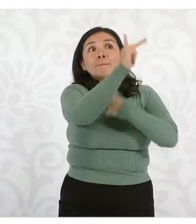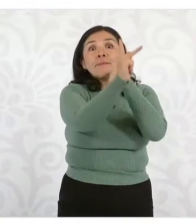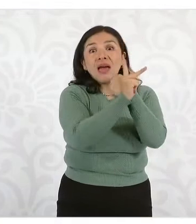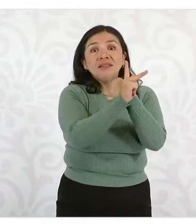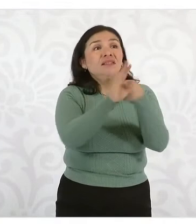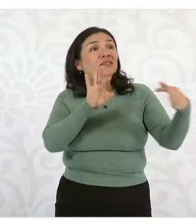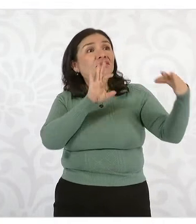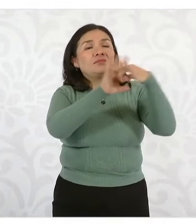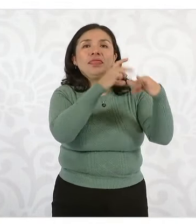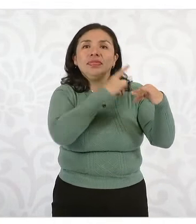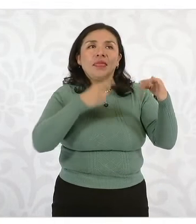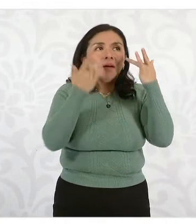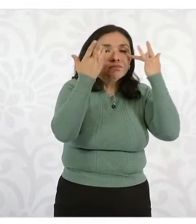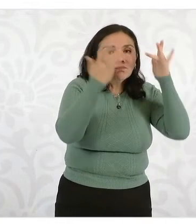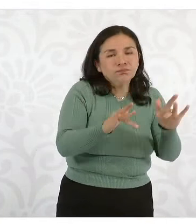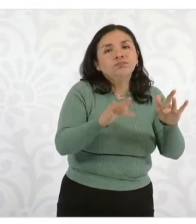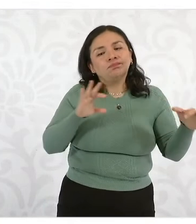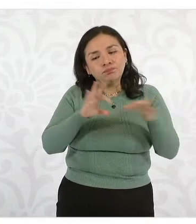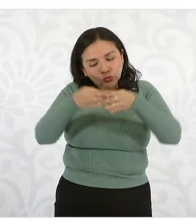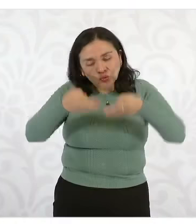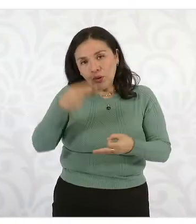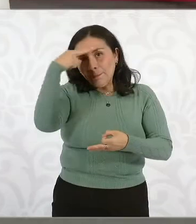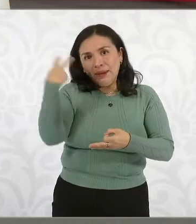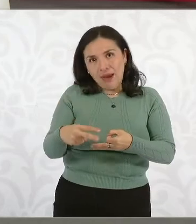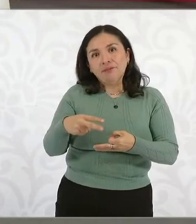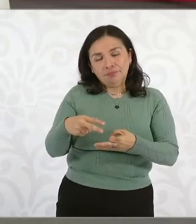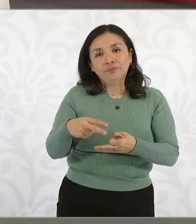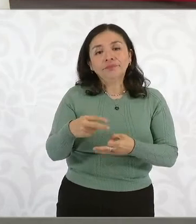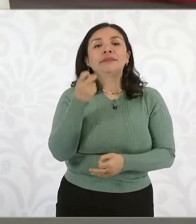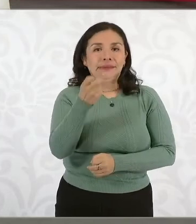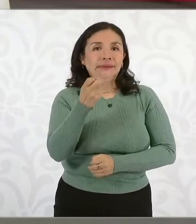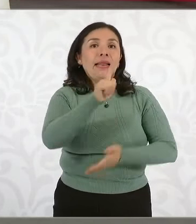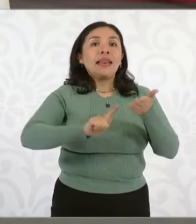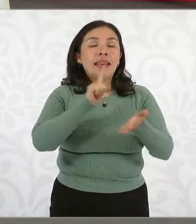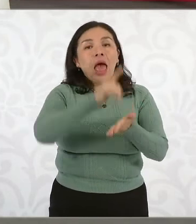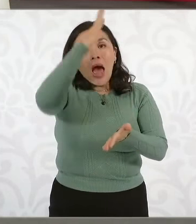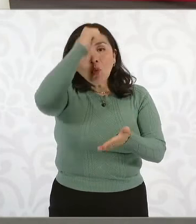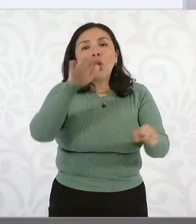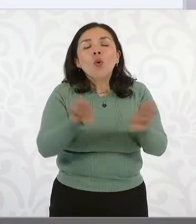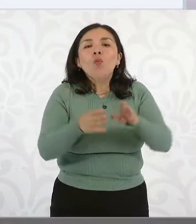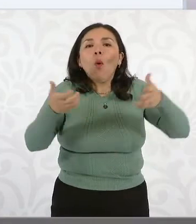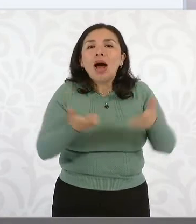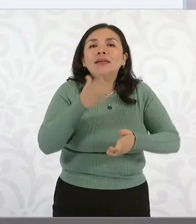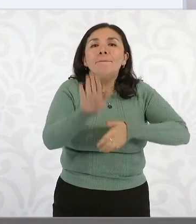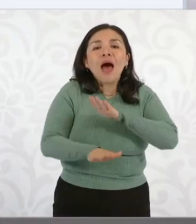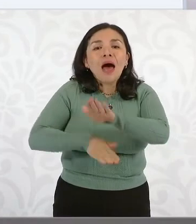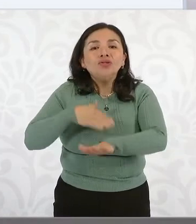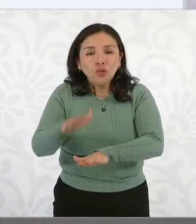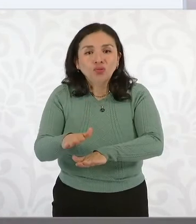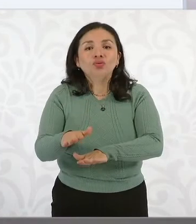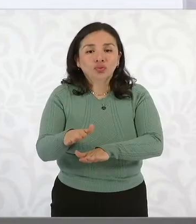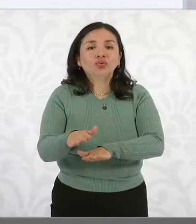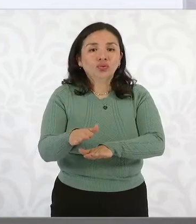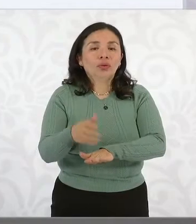cual se sea nacional. Entonces, esta ley va a establecer los pasos, que